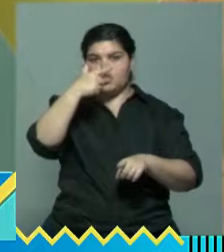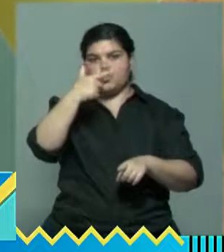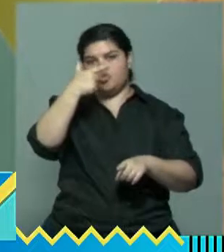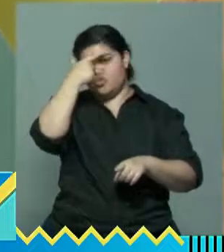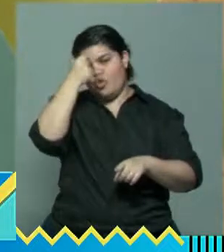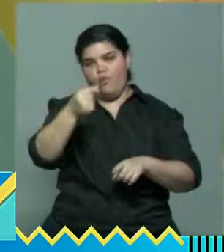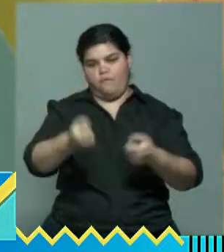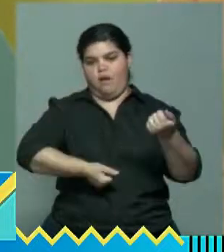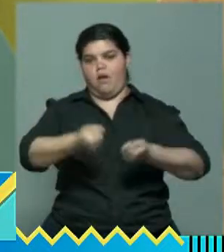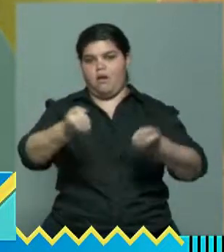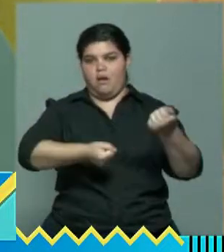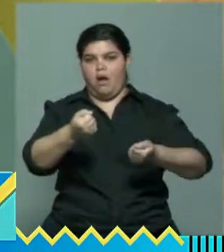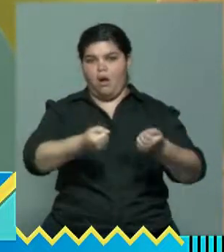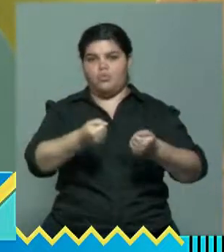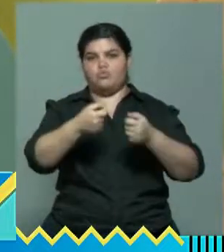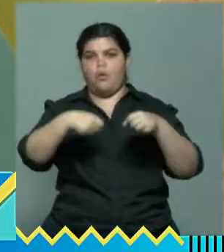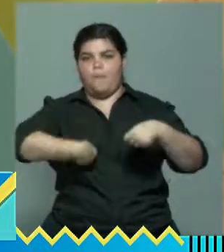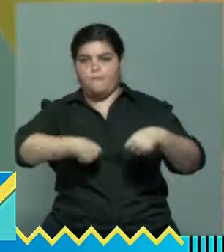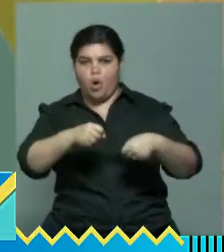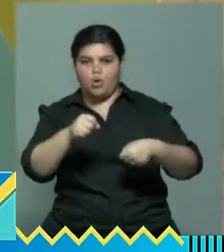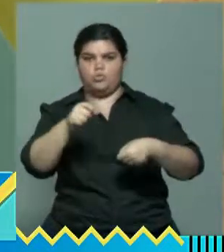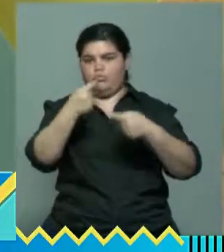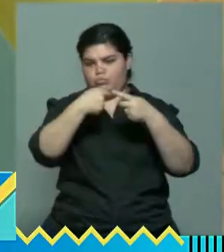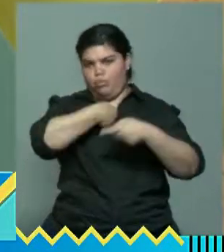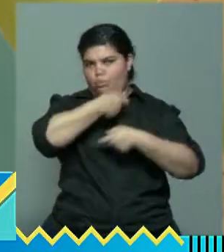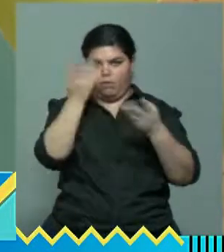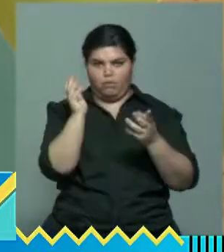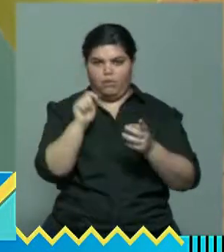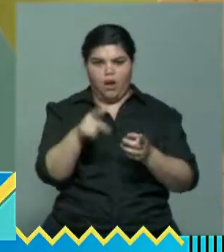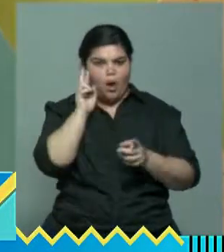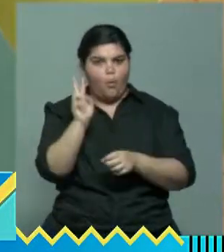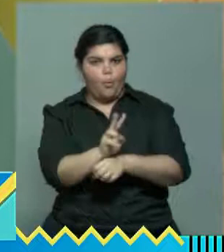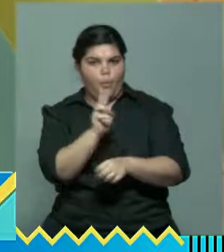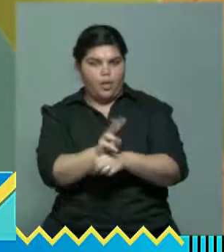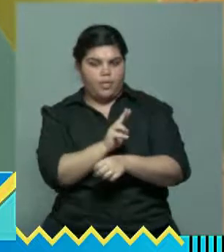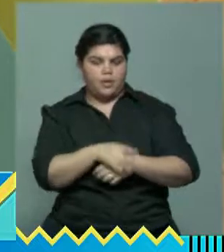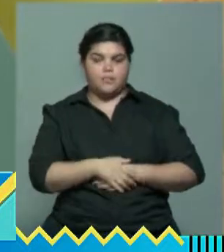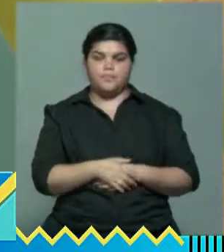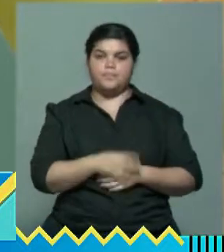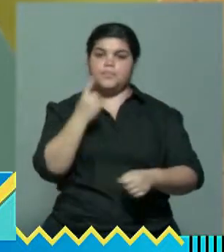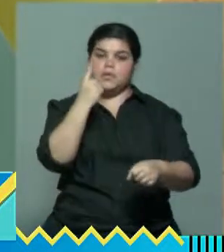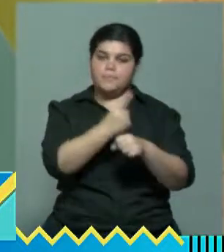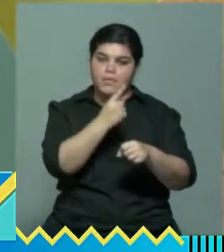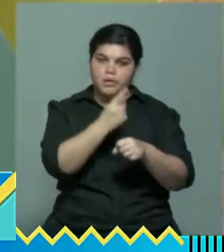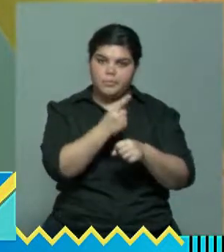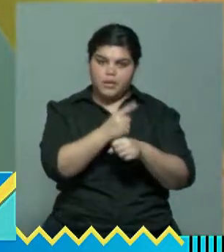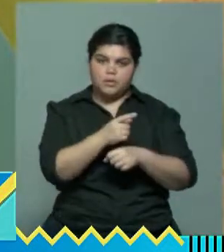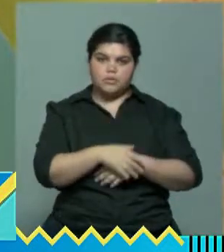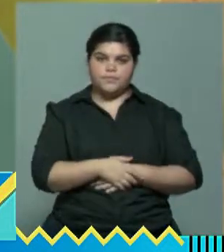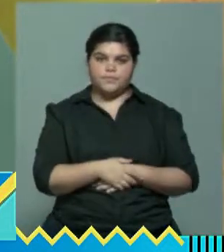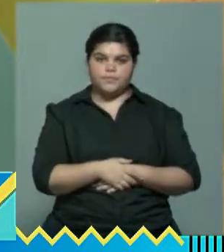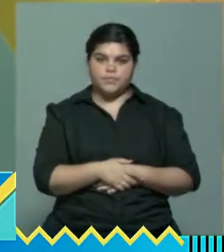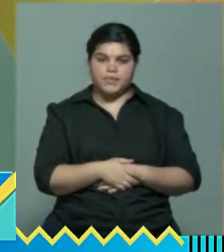qué manera? Y bueno, en primer lugar, como bien dije, el tema educativo, en el cual nosotros tenemos que desde